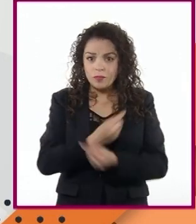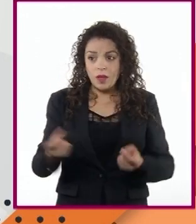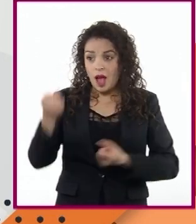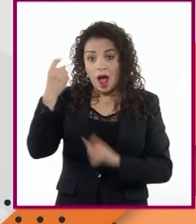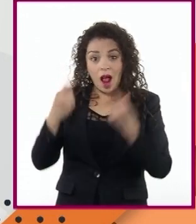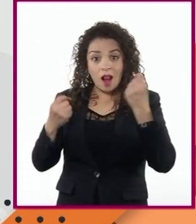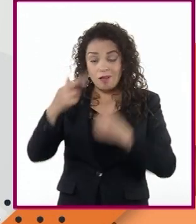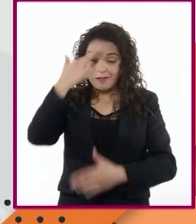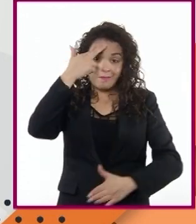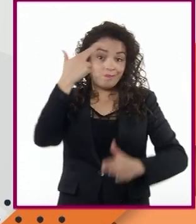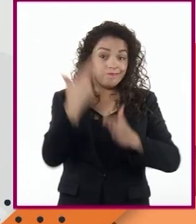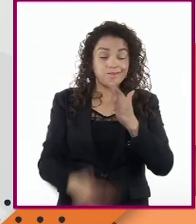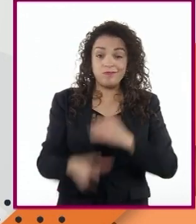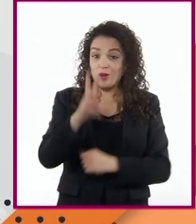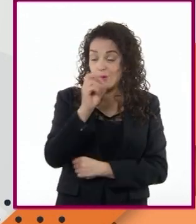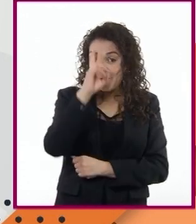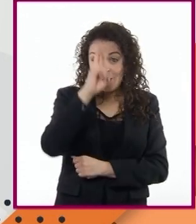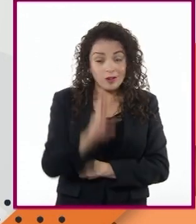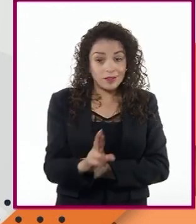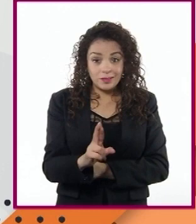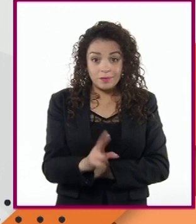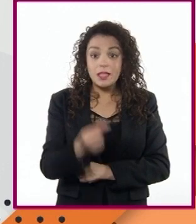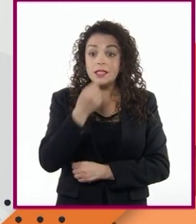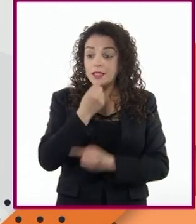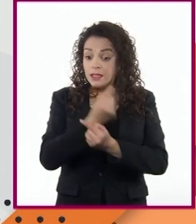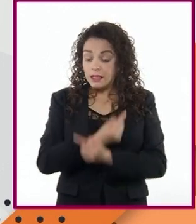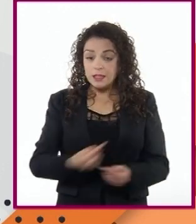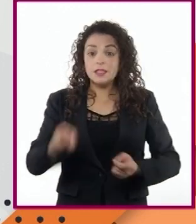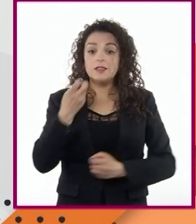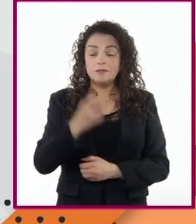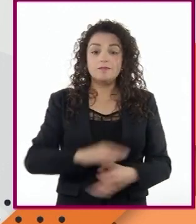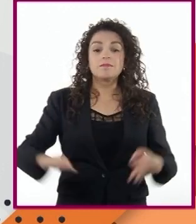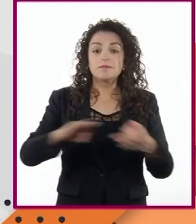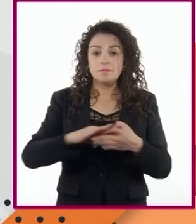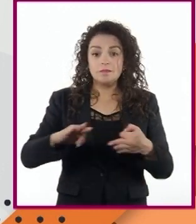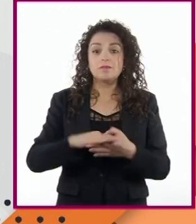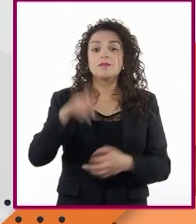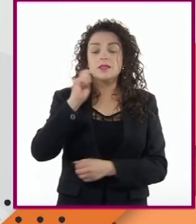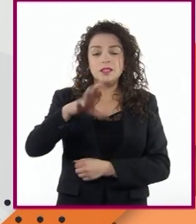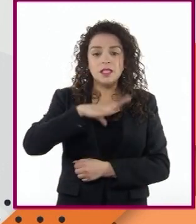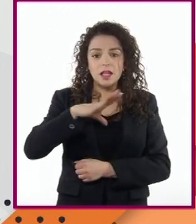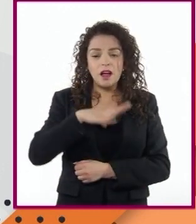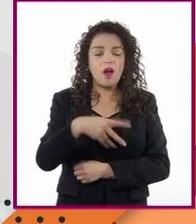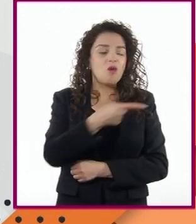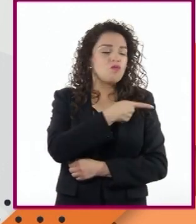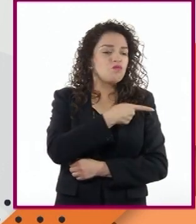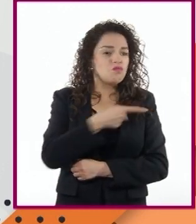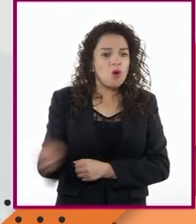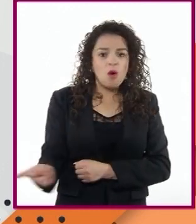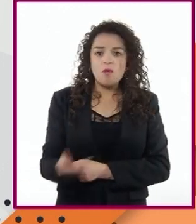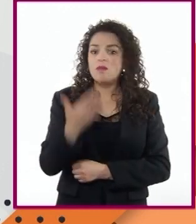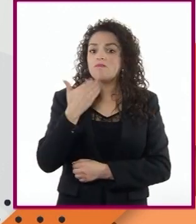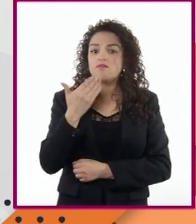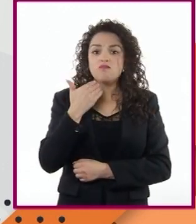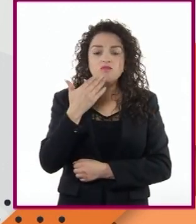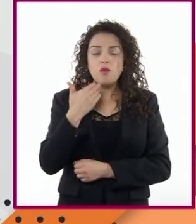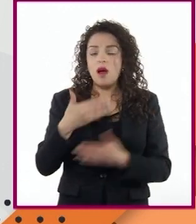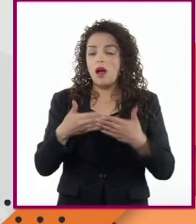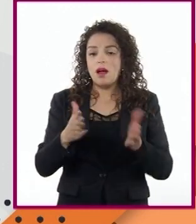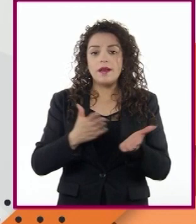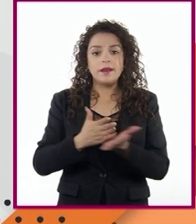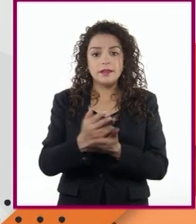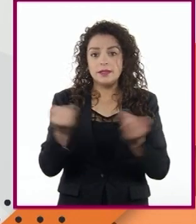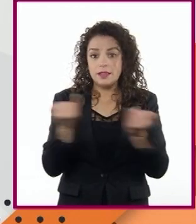respetaban. Para los niños, esto significaba con frecuencia pobreza, acceso desigual a la educación,